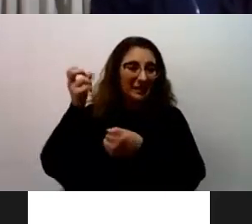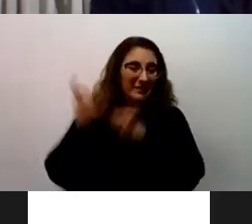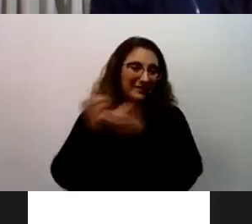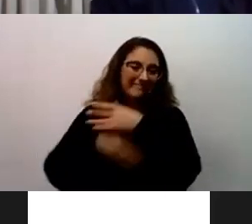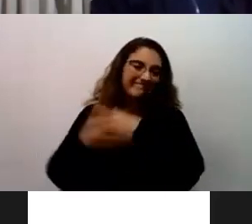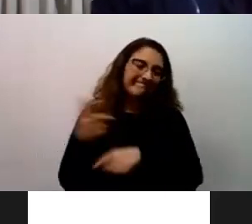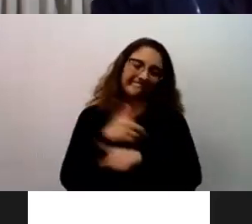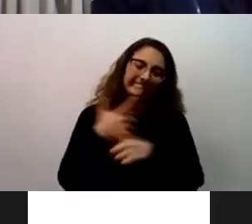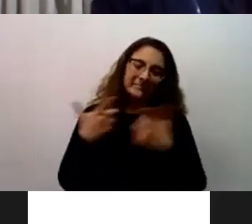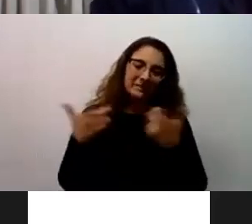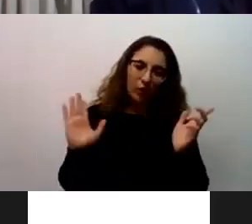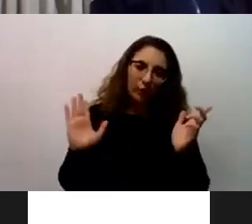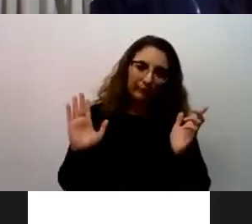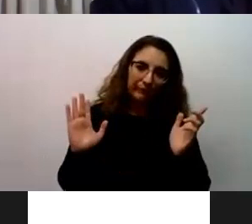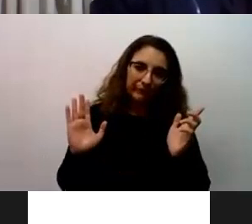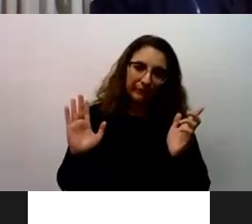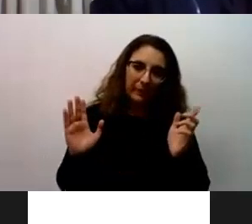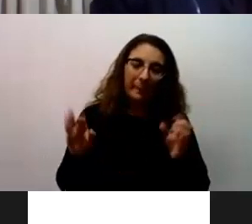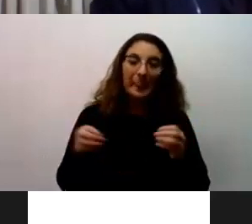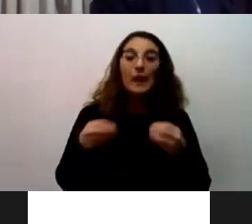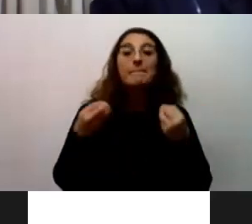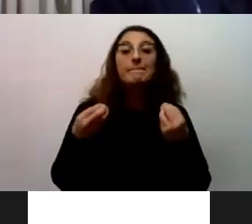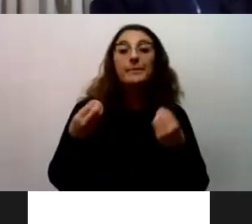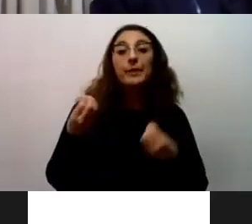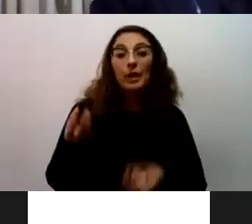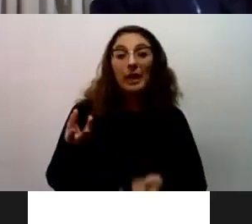¿Por qué? Porque difícilmente,